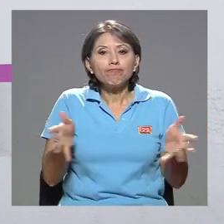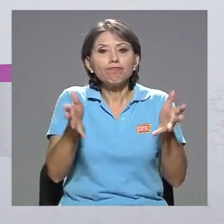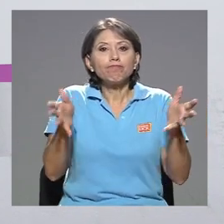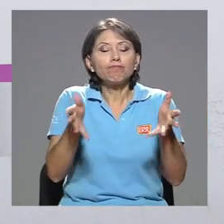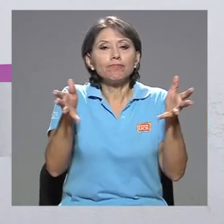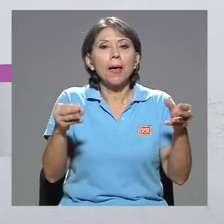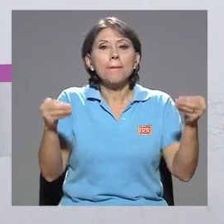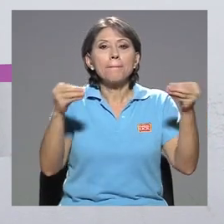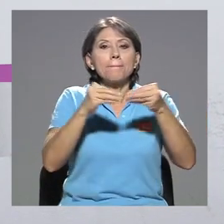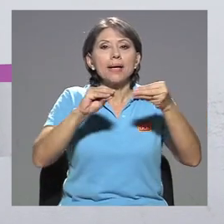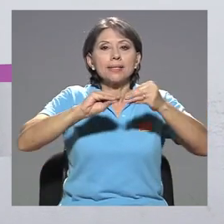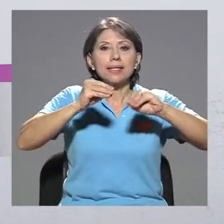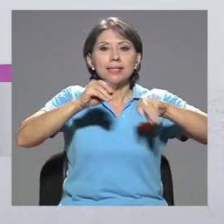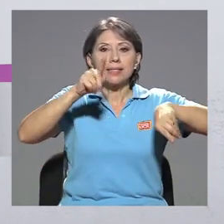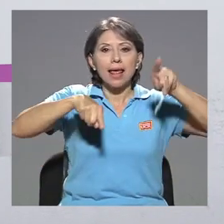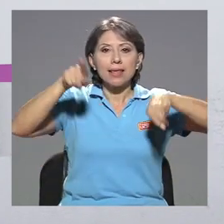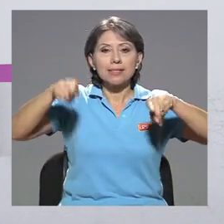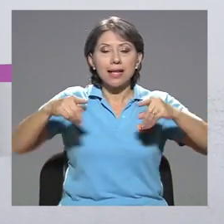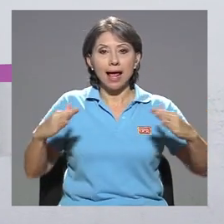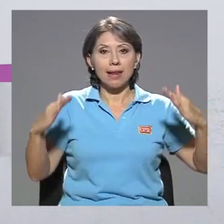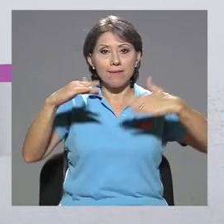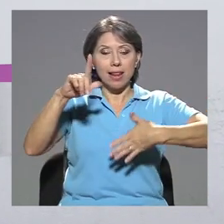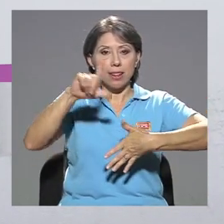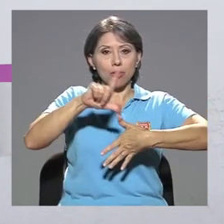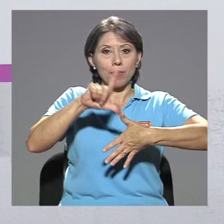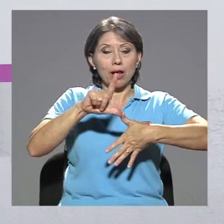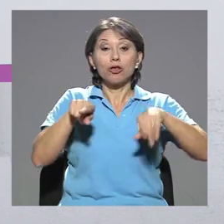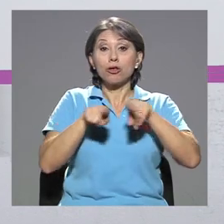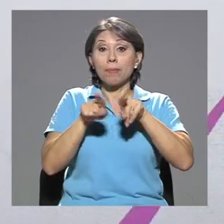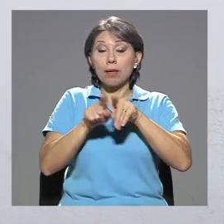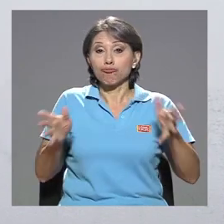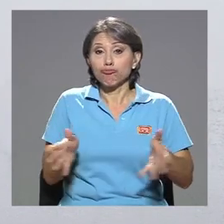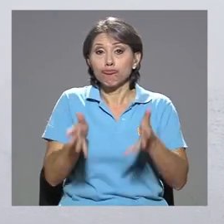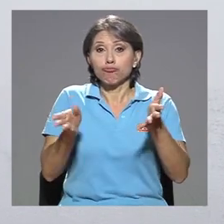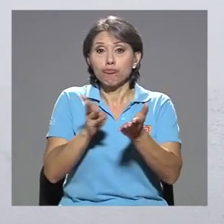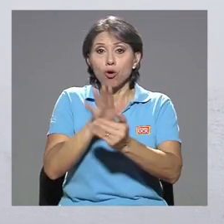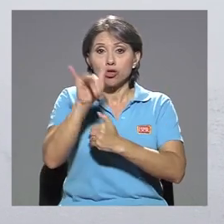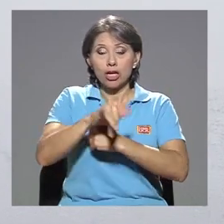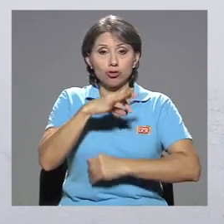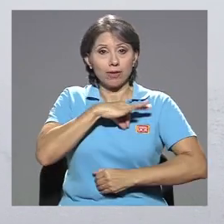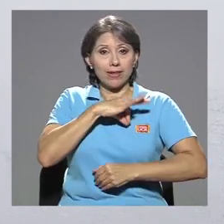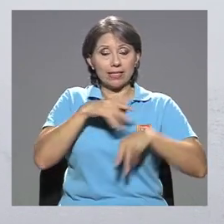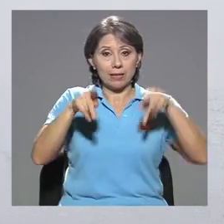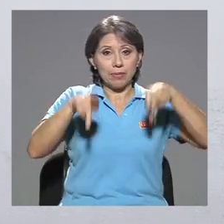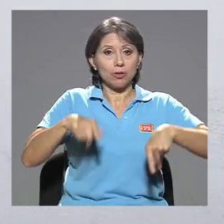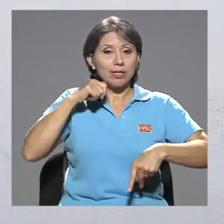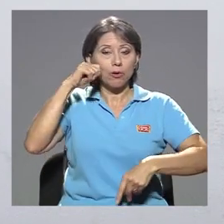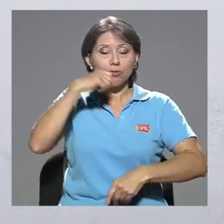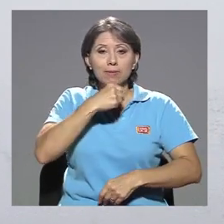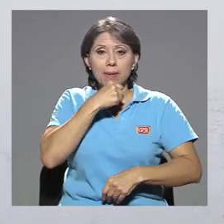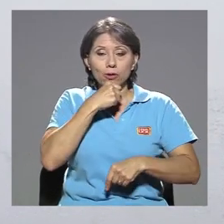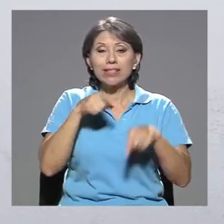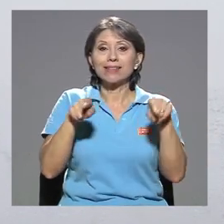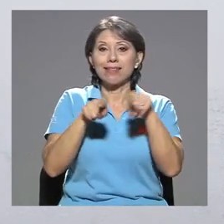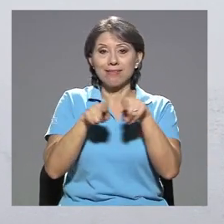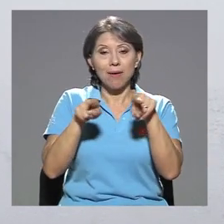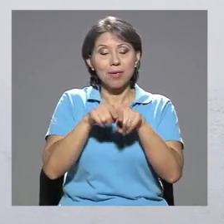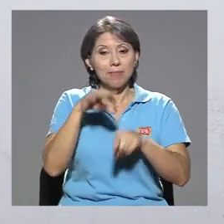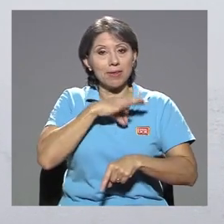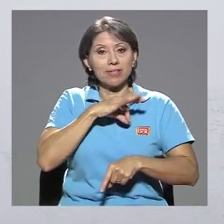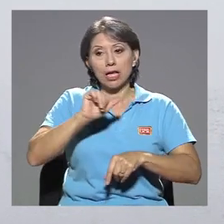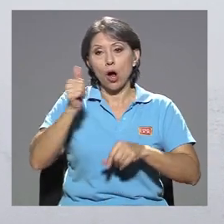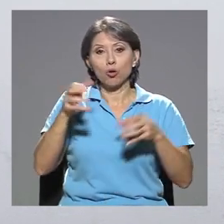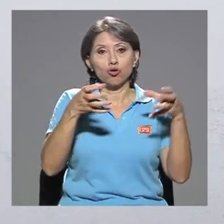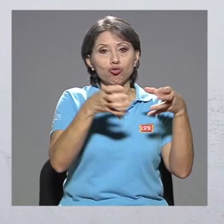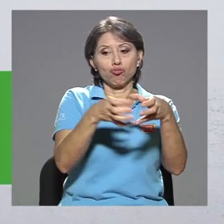mayor estadística a nivel latinoamericano como poder impulsar proyectos que beneficien tanto a las personas adultas mayores como a